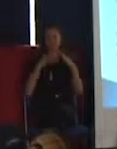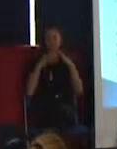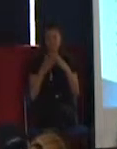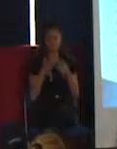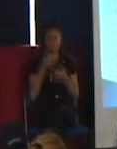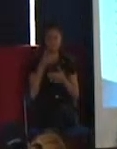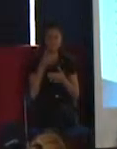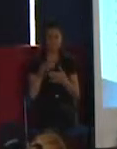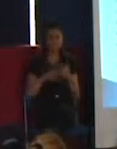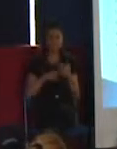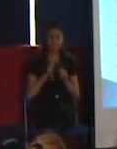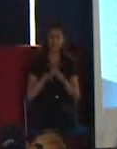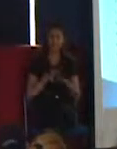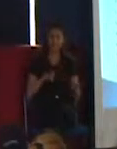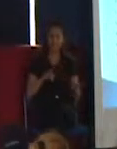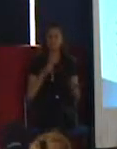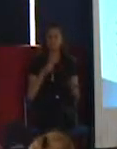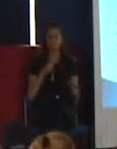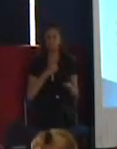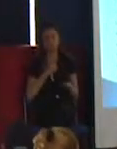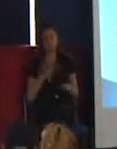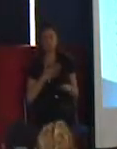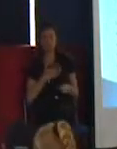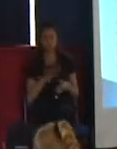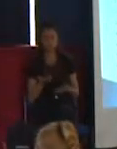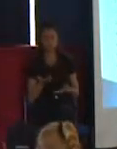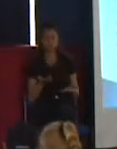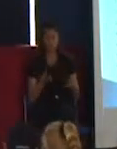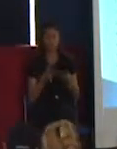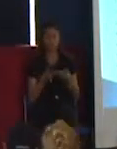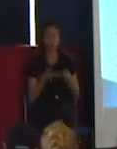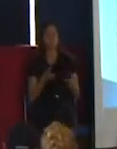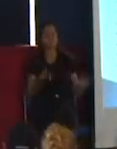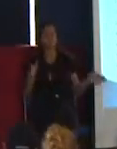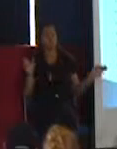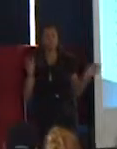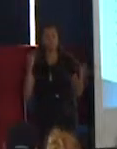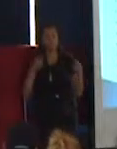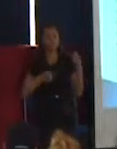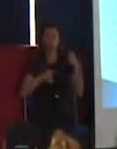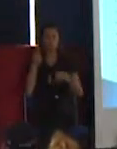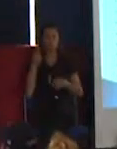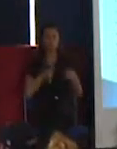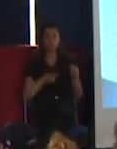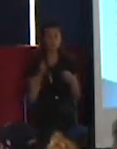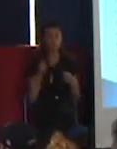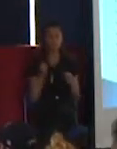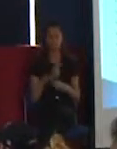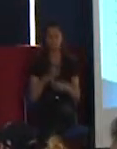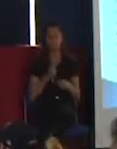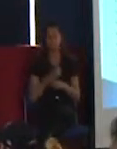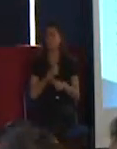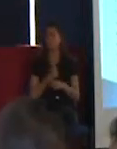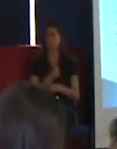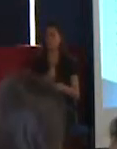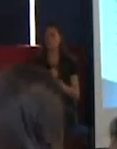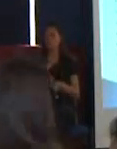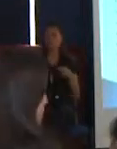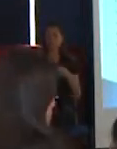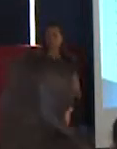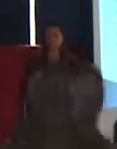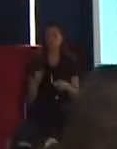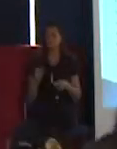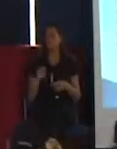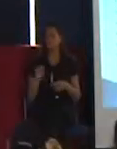la opción, ¿sí?, para que se abran esas convocatorias de concursos de méritos, ¿sí?, porque